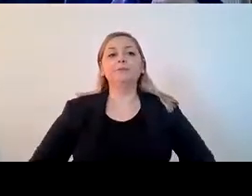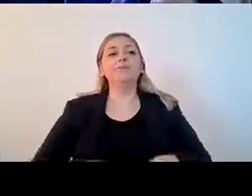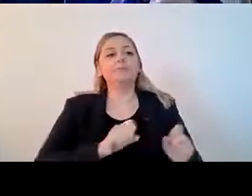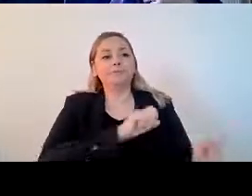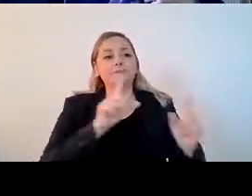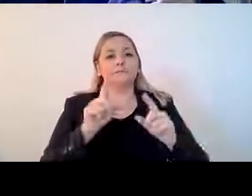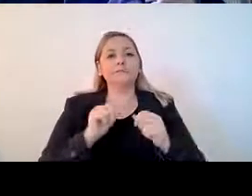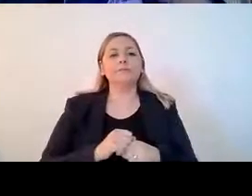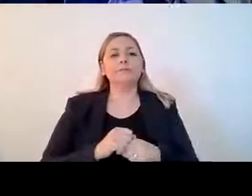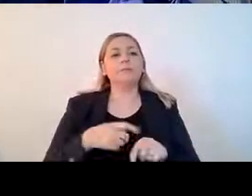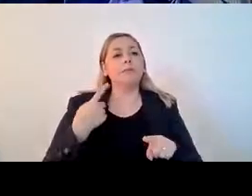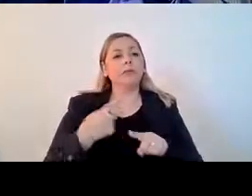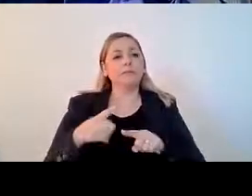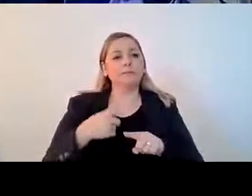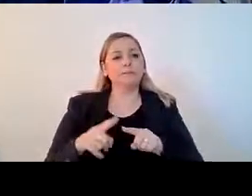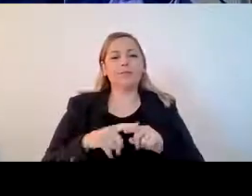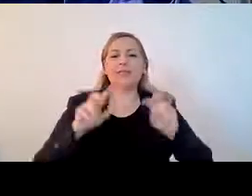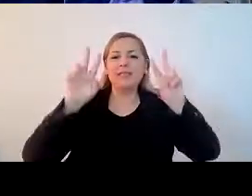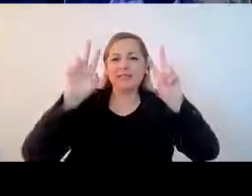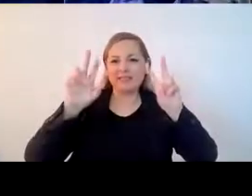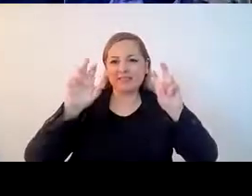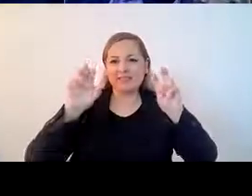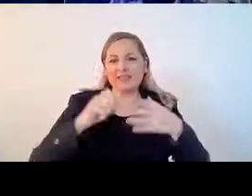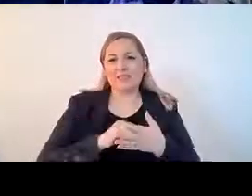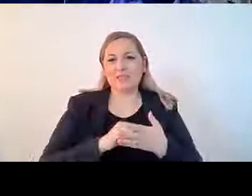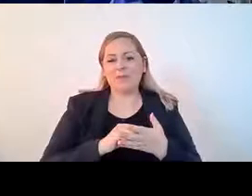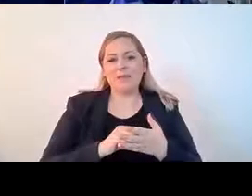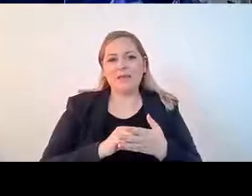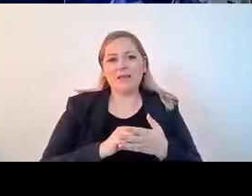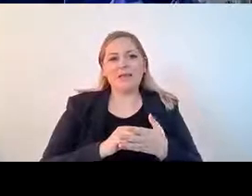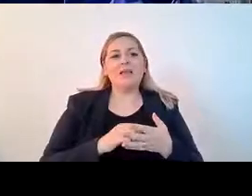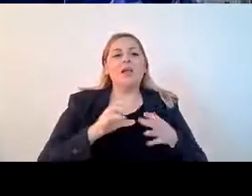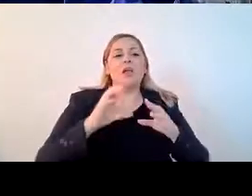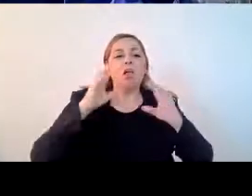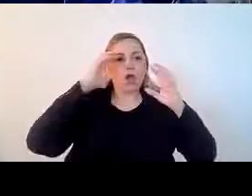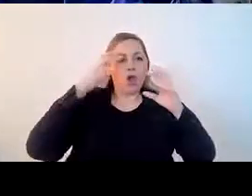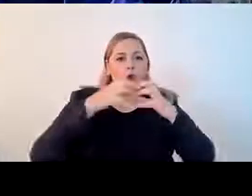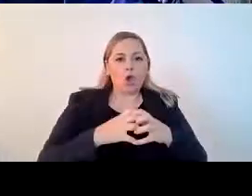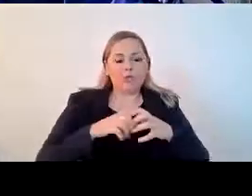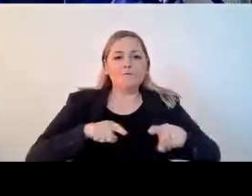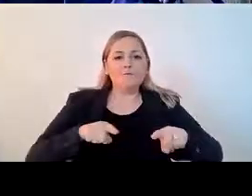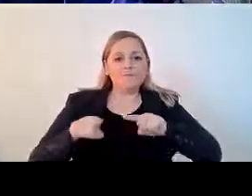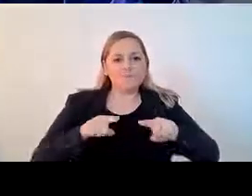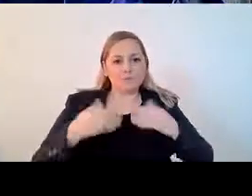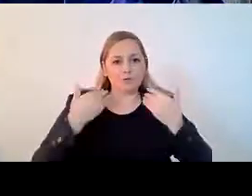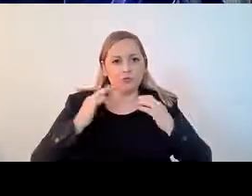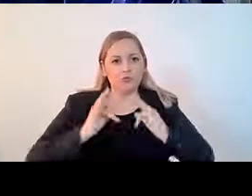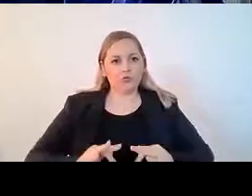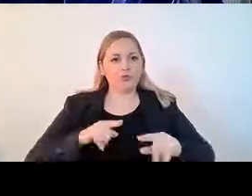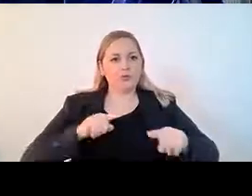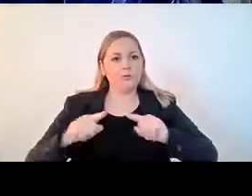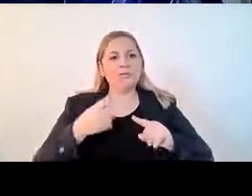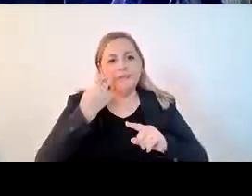sigue. En términos de determinantes cognitivos y funciones ejecutivas, se habría observado una relación entre